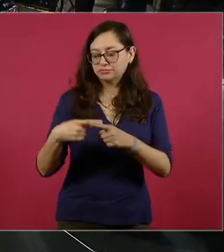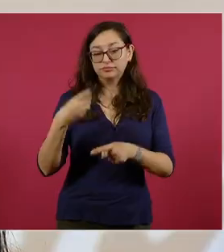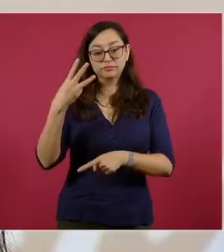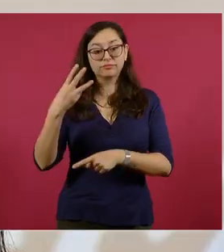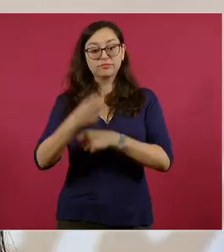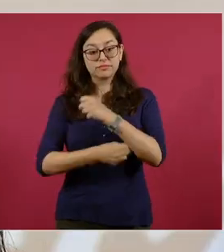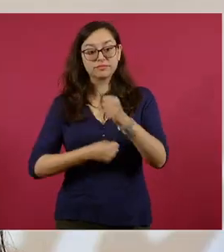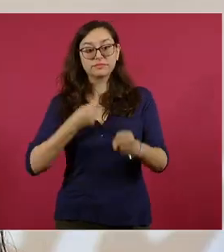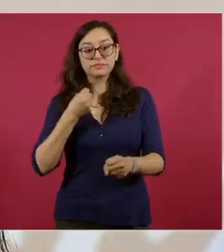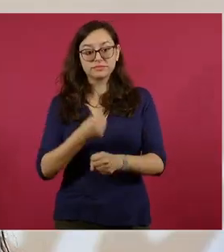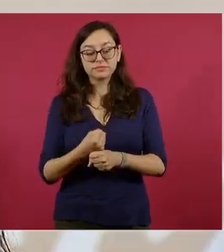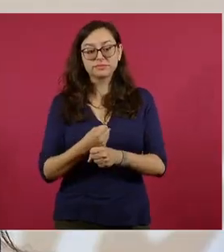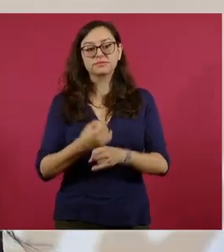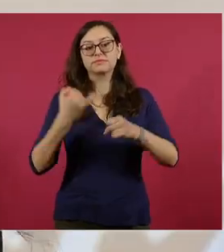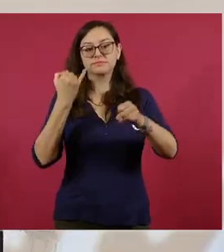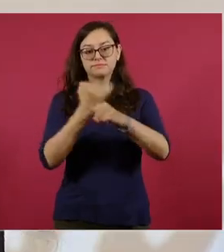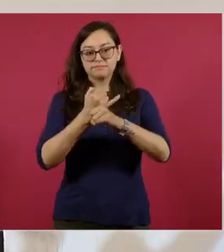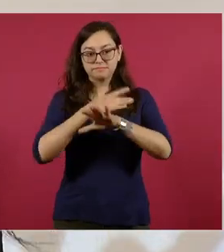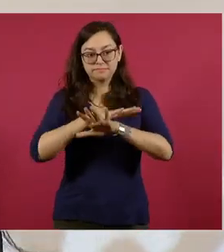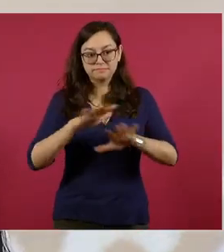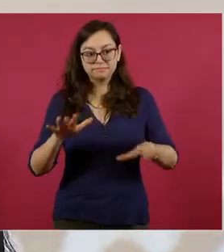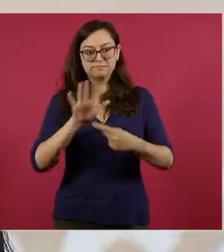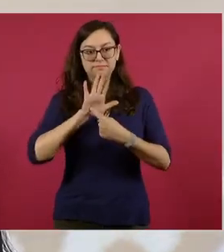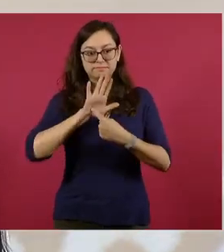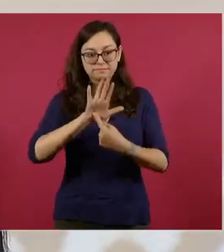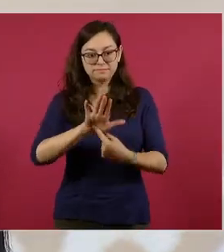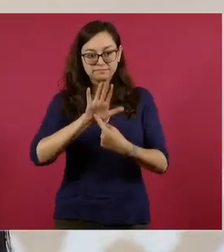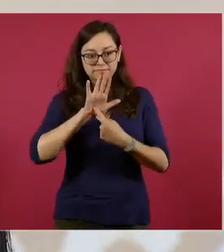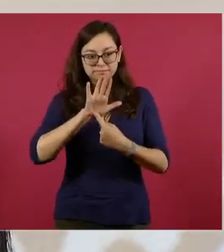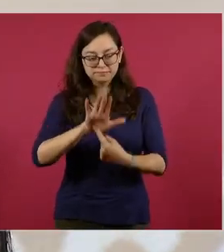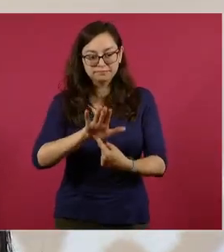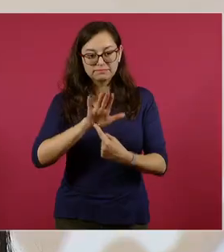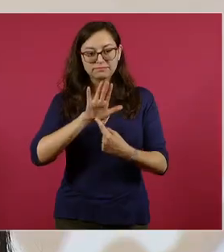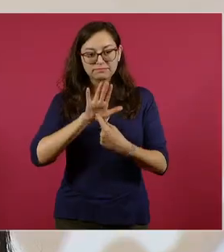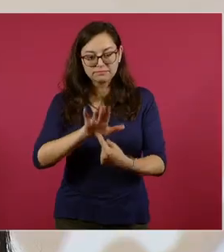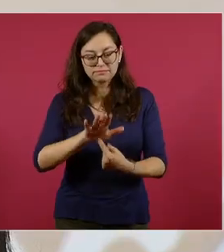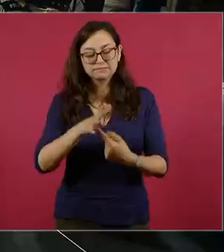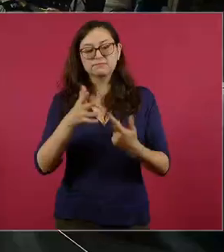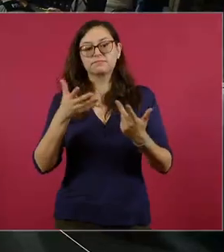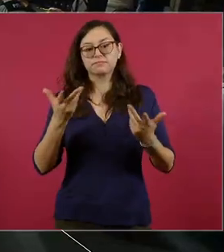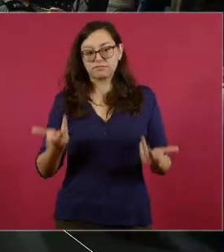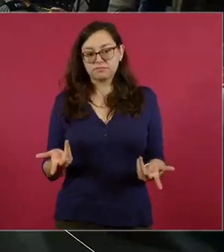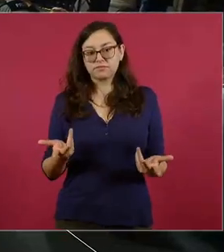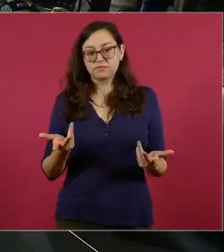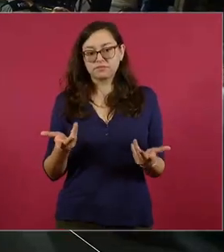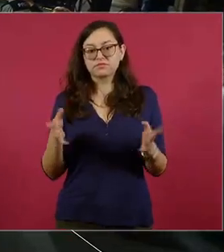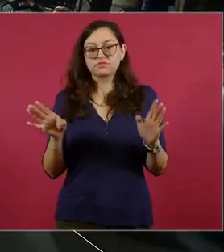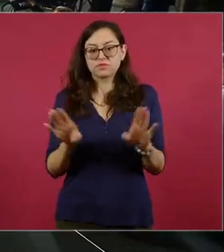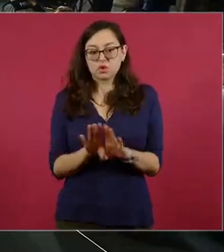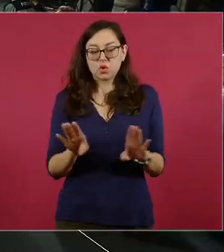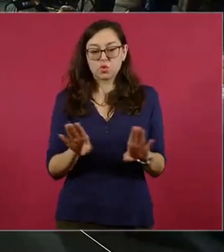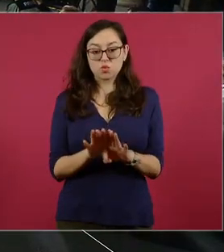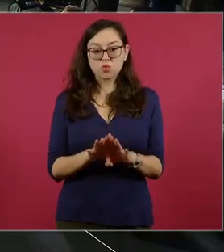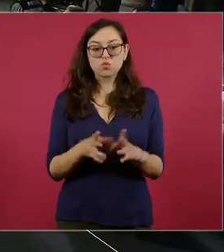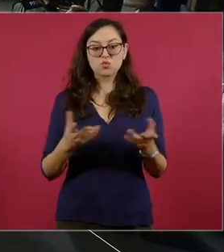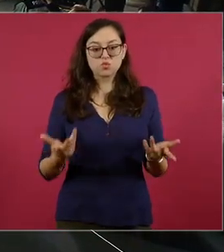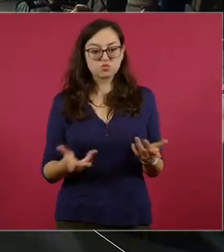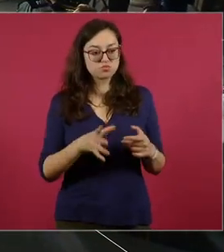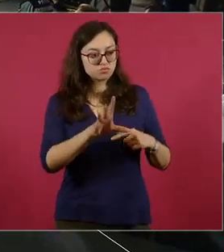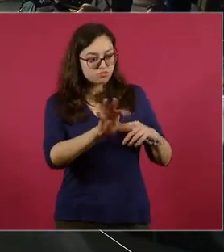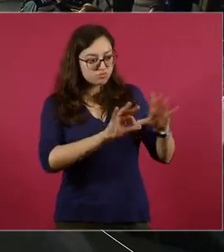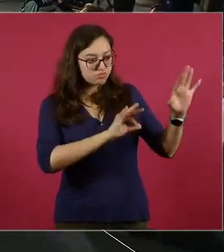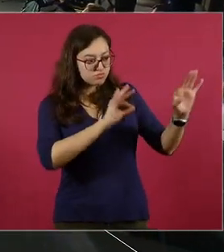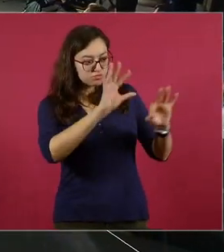informando sobre lo que sucede en los medios de comunicación, haciendo